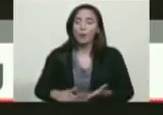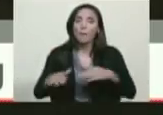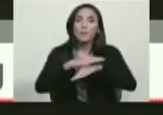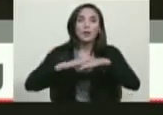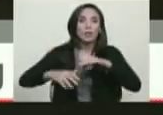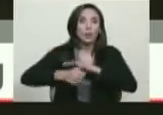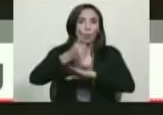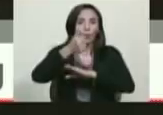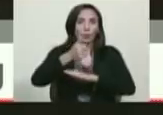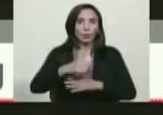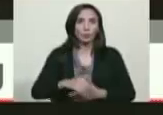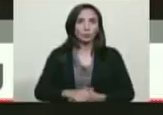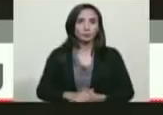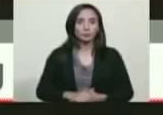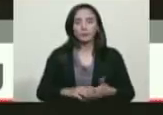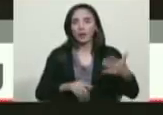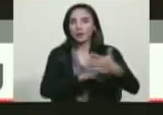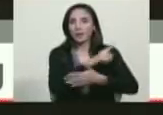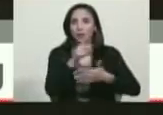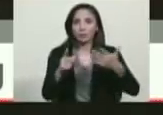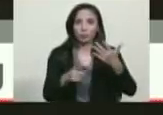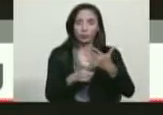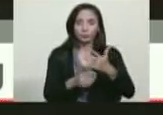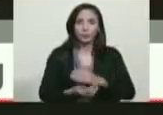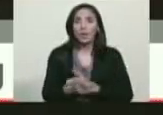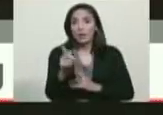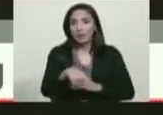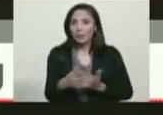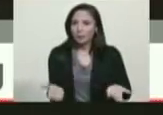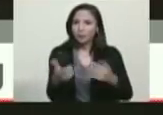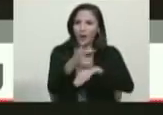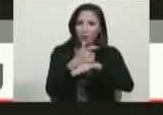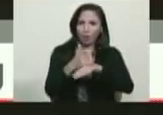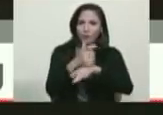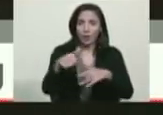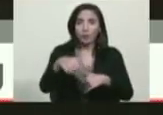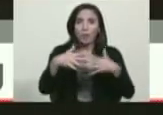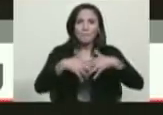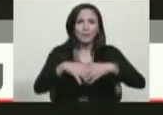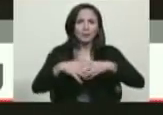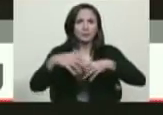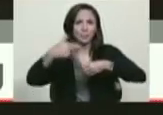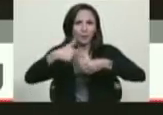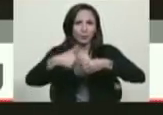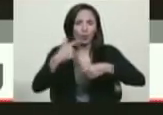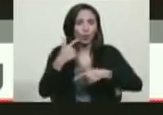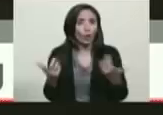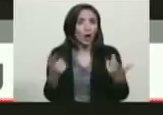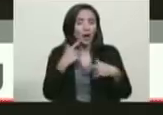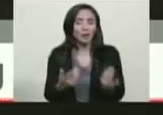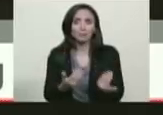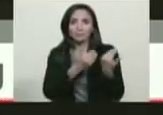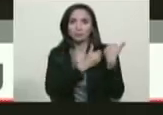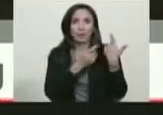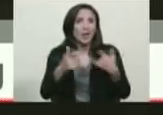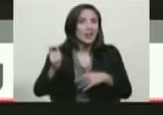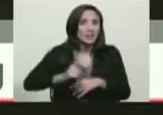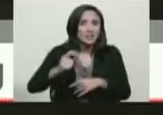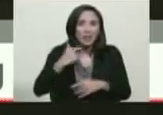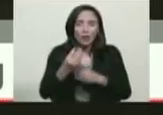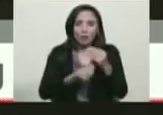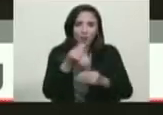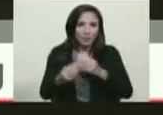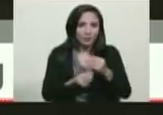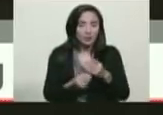Público. Quinto, insta al Poder Ejecutivo Nacional y a PDVSA a tomar las medidas necesarias para